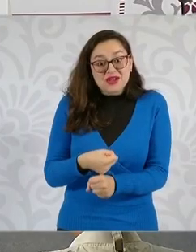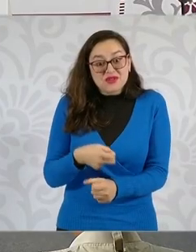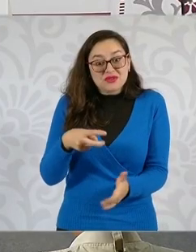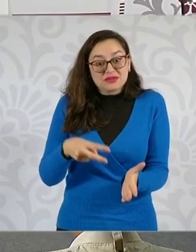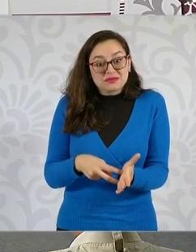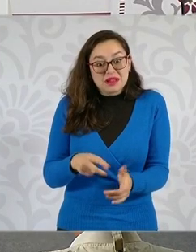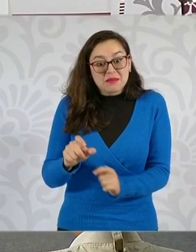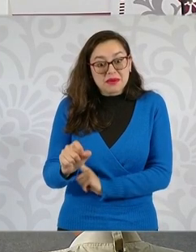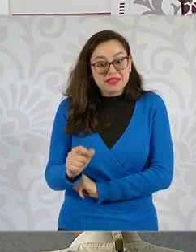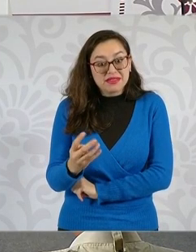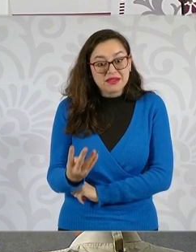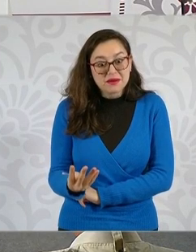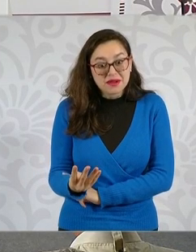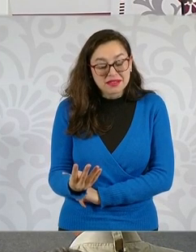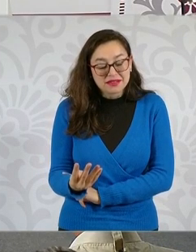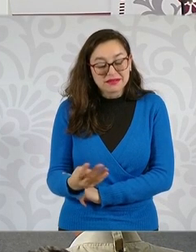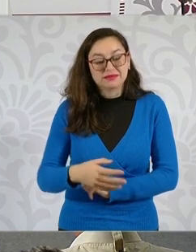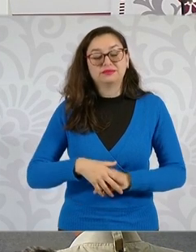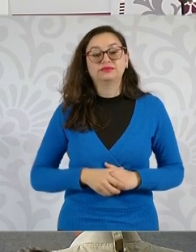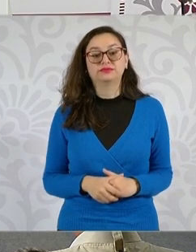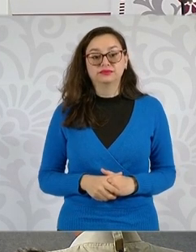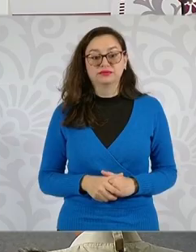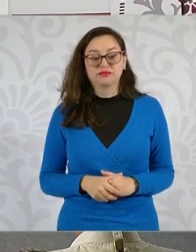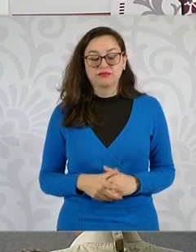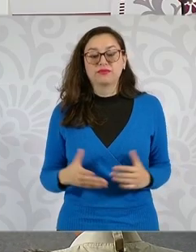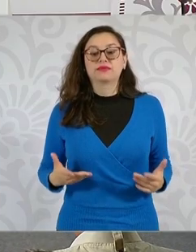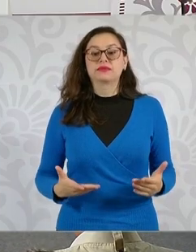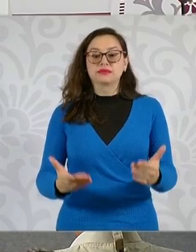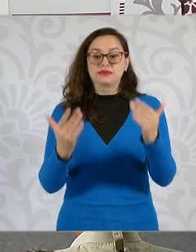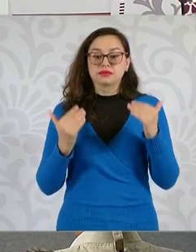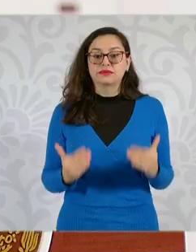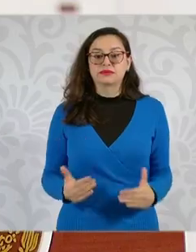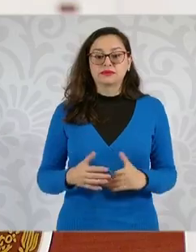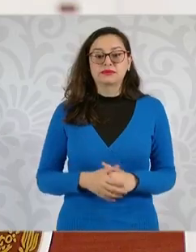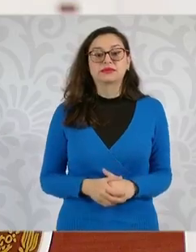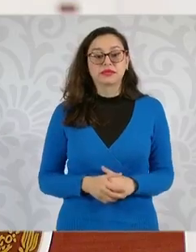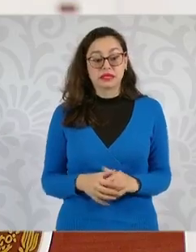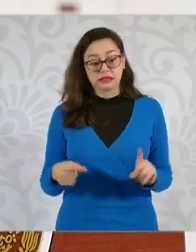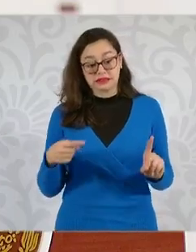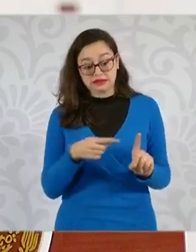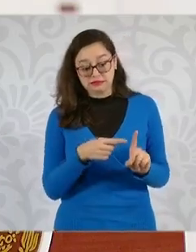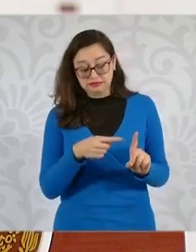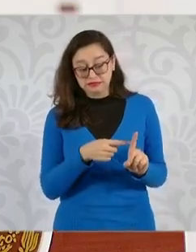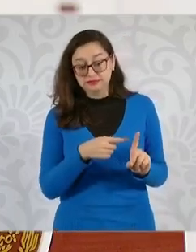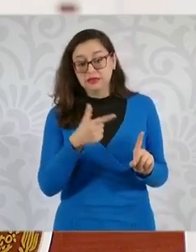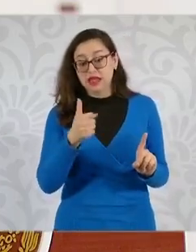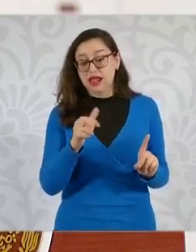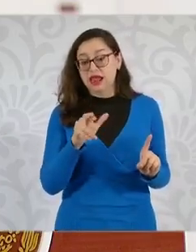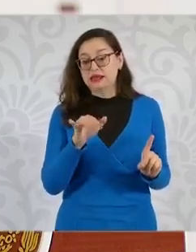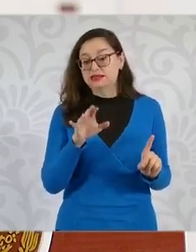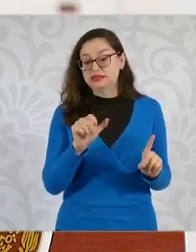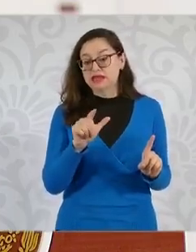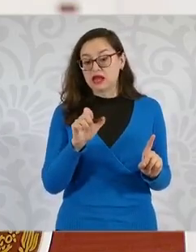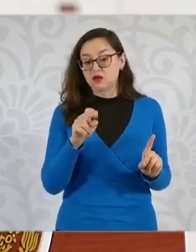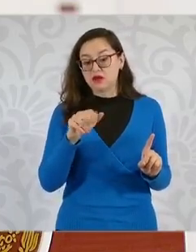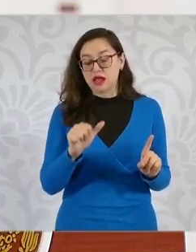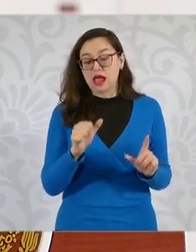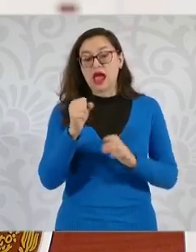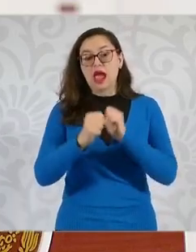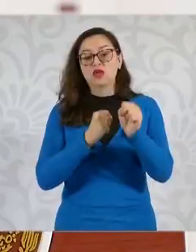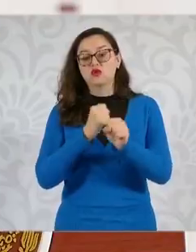Recordando también que la que sigue, García Luna fue designado en 1999